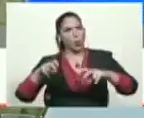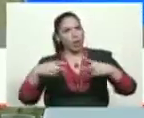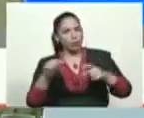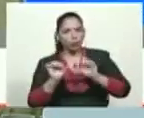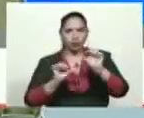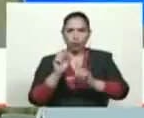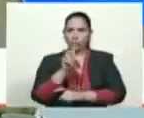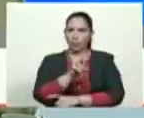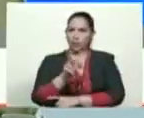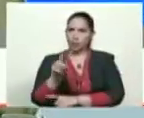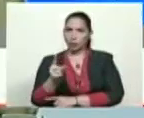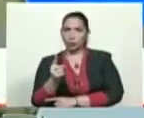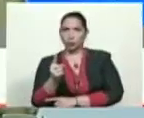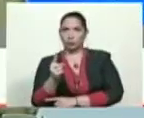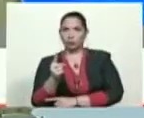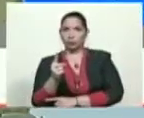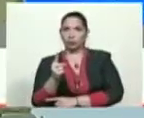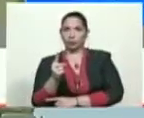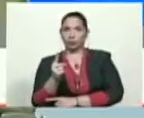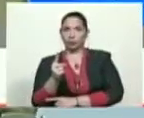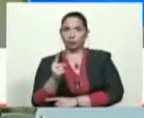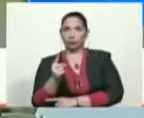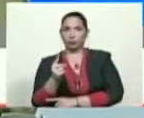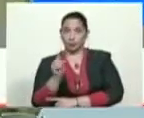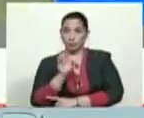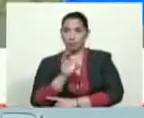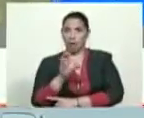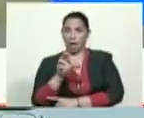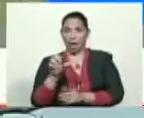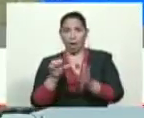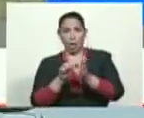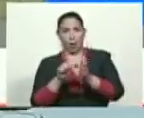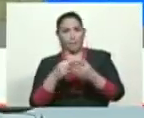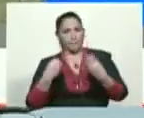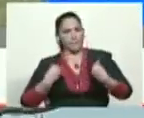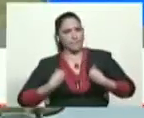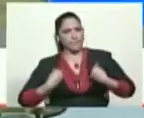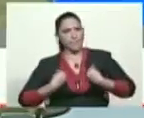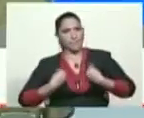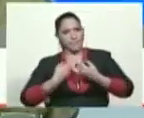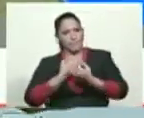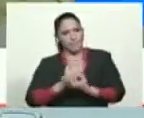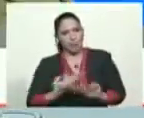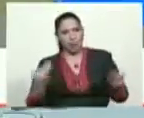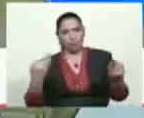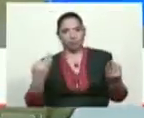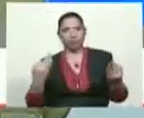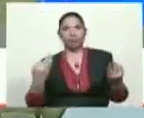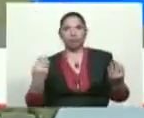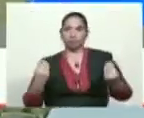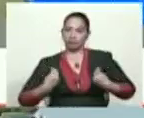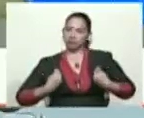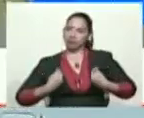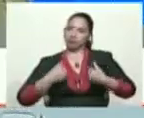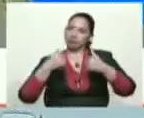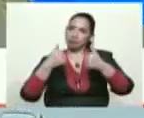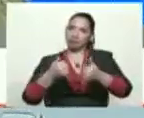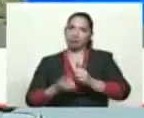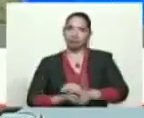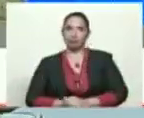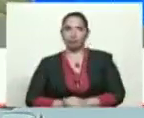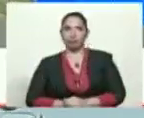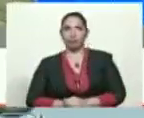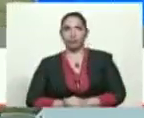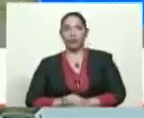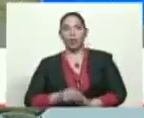21 país donde vivamos bien del vivir viviendo conceptos